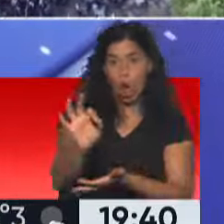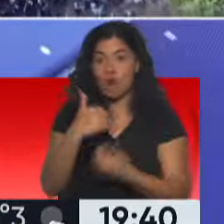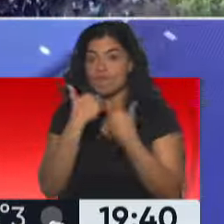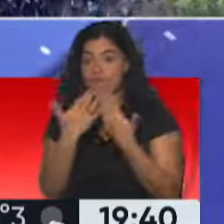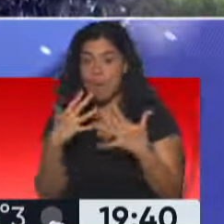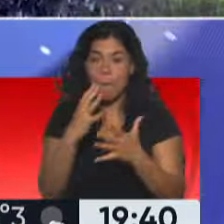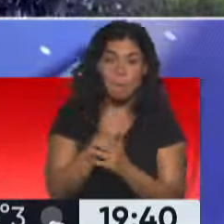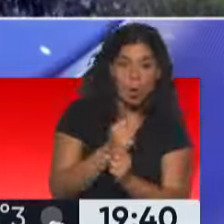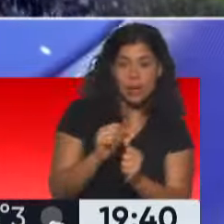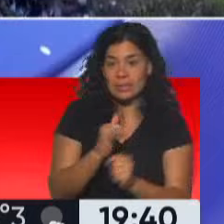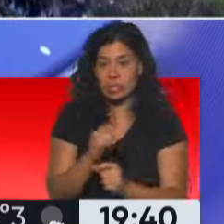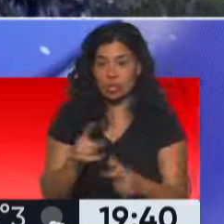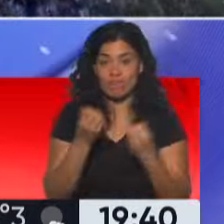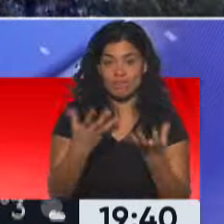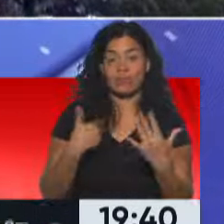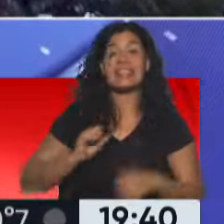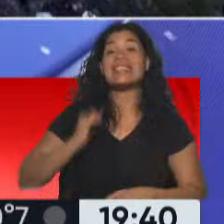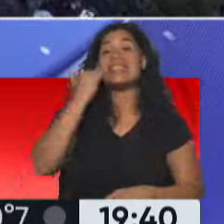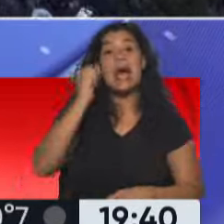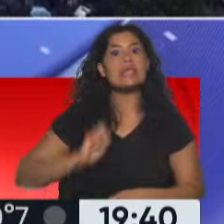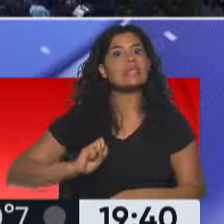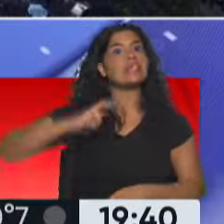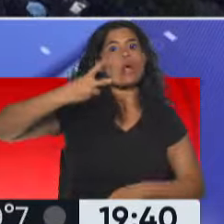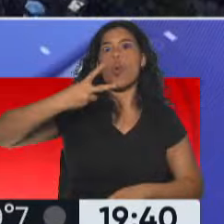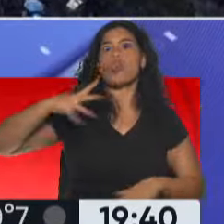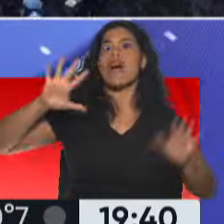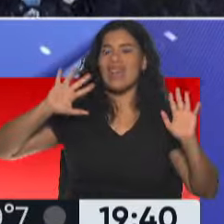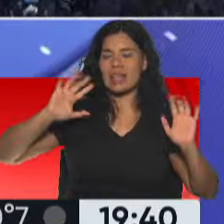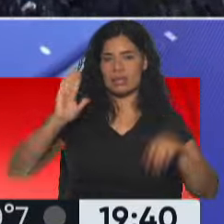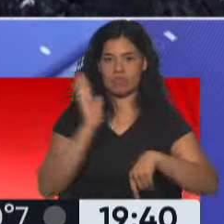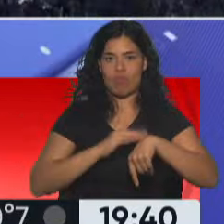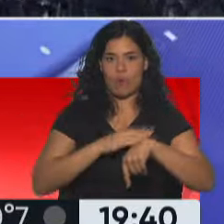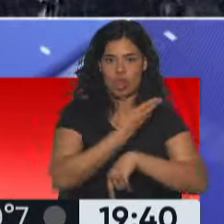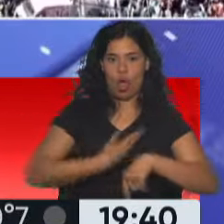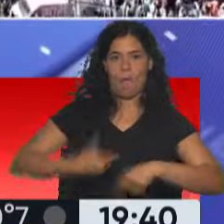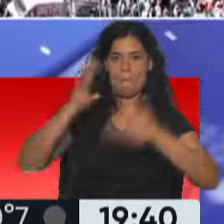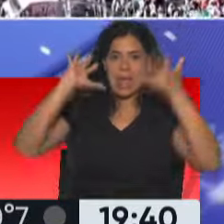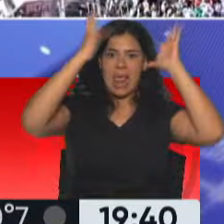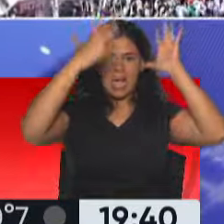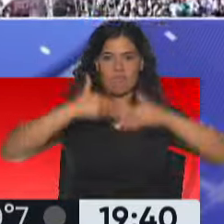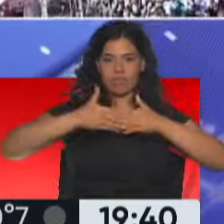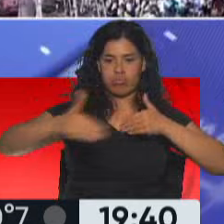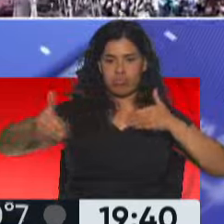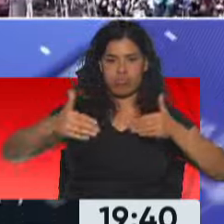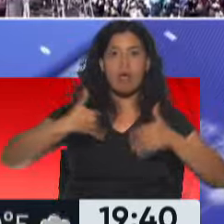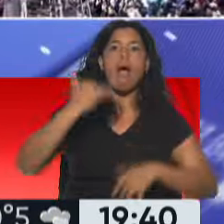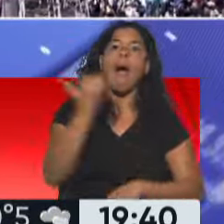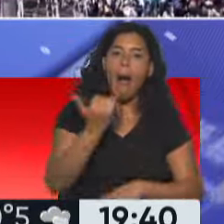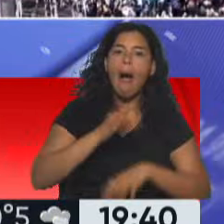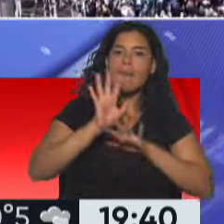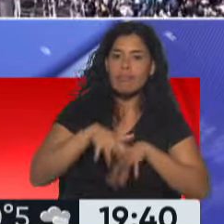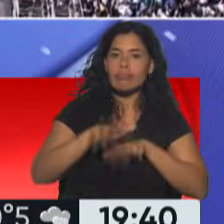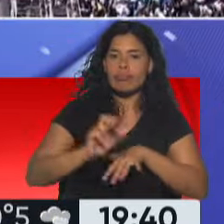Javier Milei se lleva adelante una marcha federal universitaria. Al finalizar la movilización en Buenos Aires se leyó